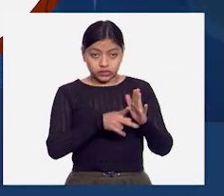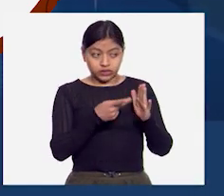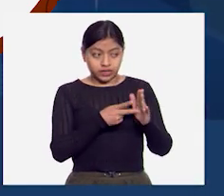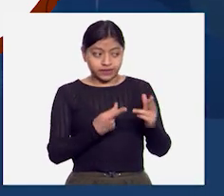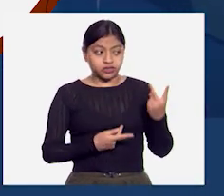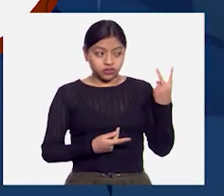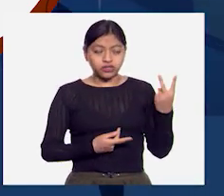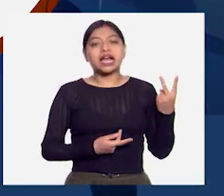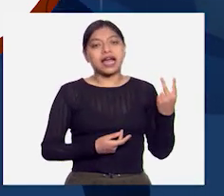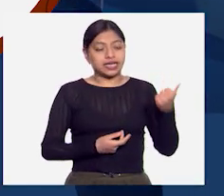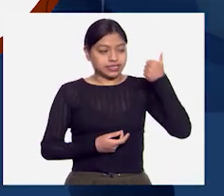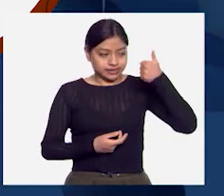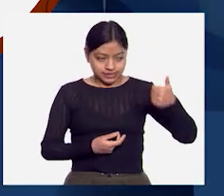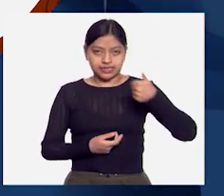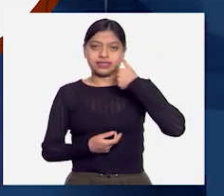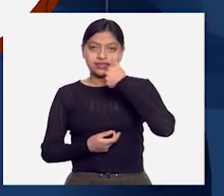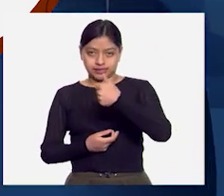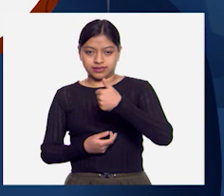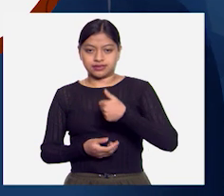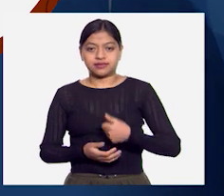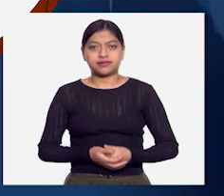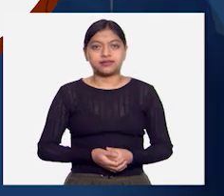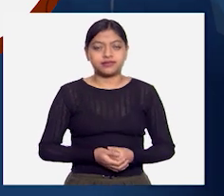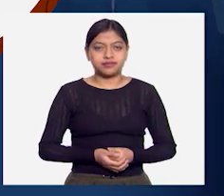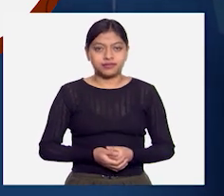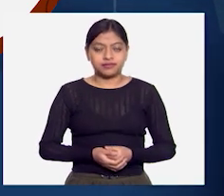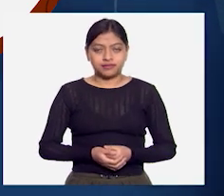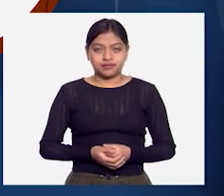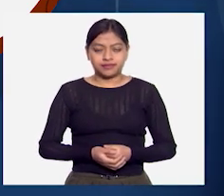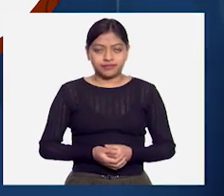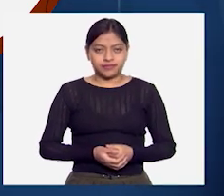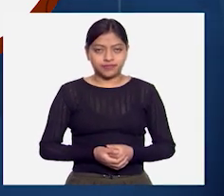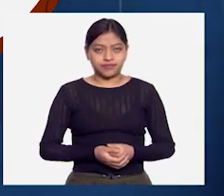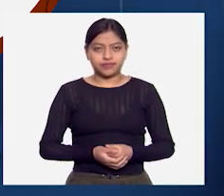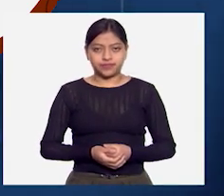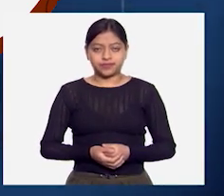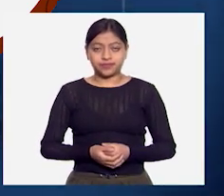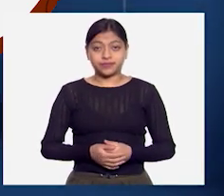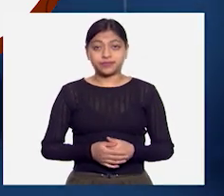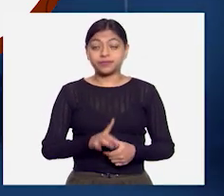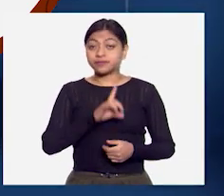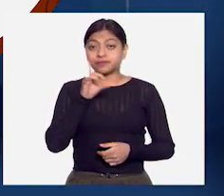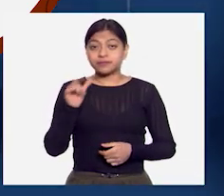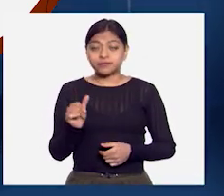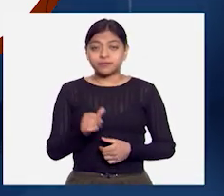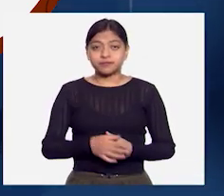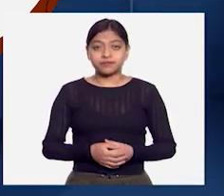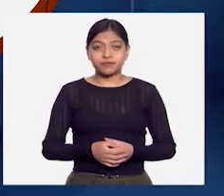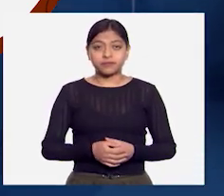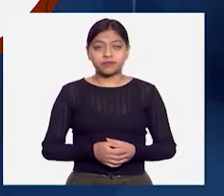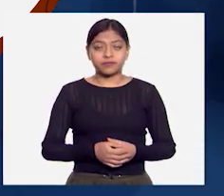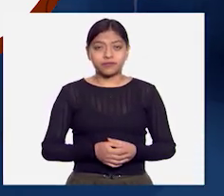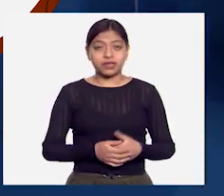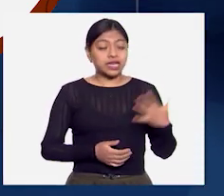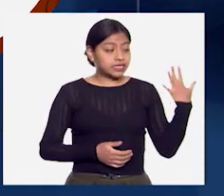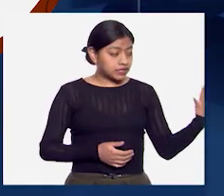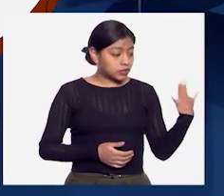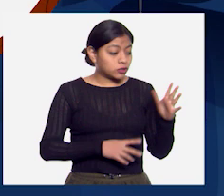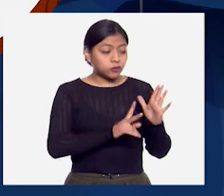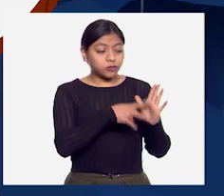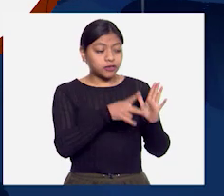2 veces el 6, Divertimáticos. Luego, 2 veces el